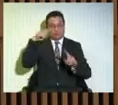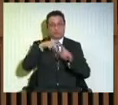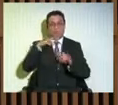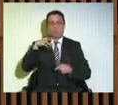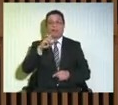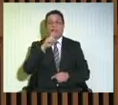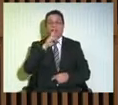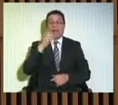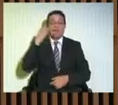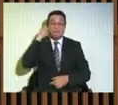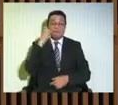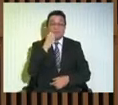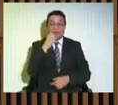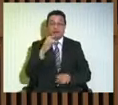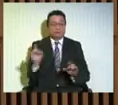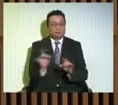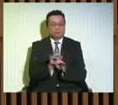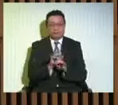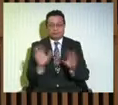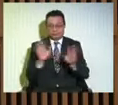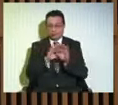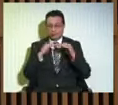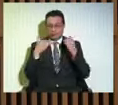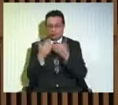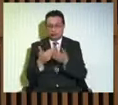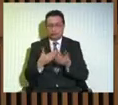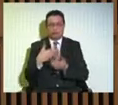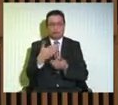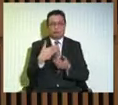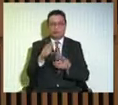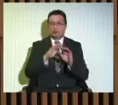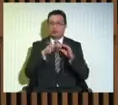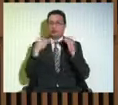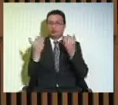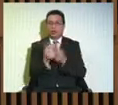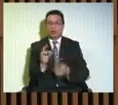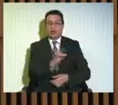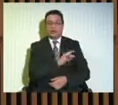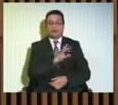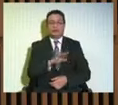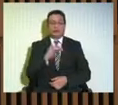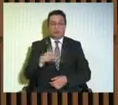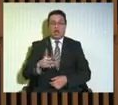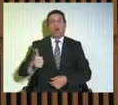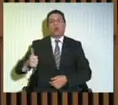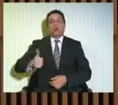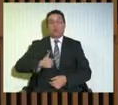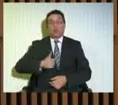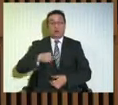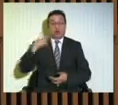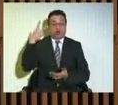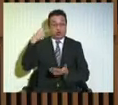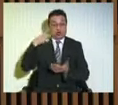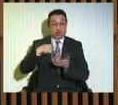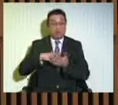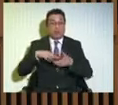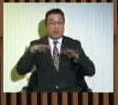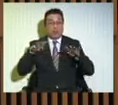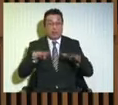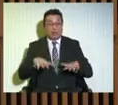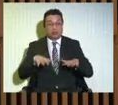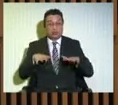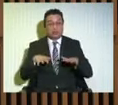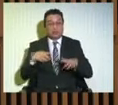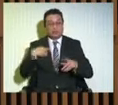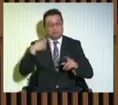que a mayo teníamos que estar con todos los útiles entregados a lo largo de todo Chile y cumplimos. En 2019